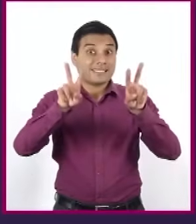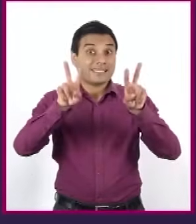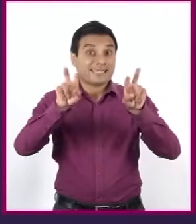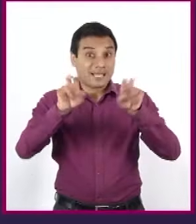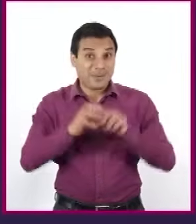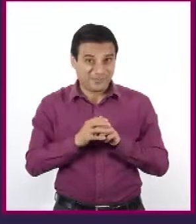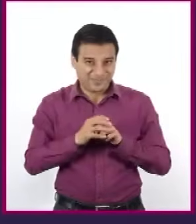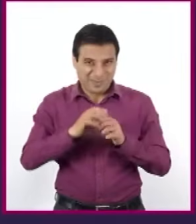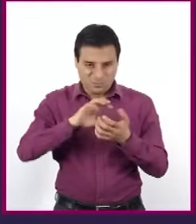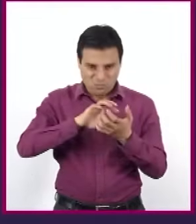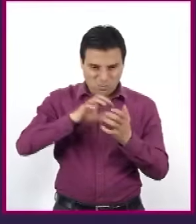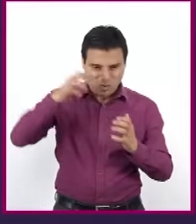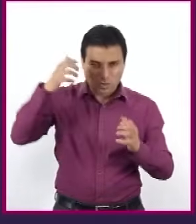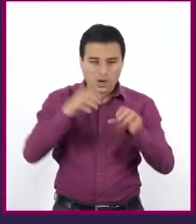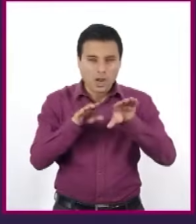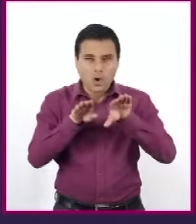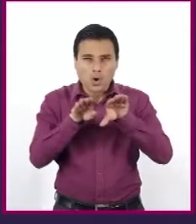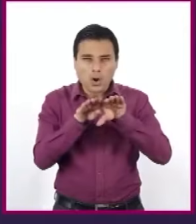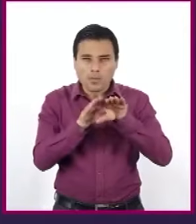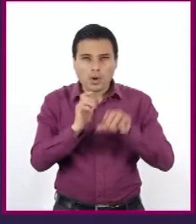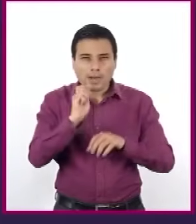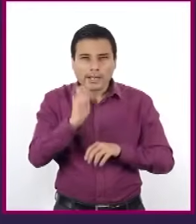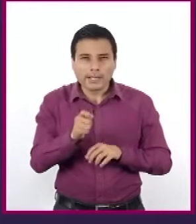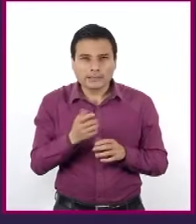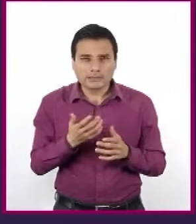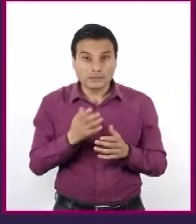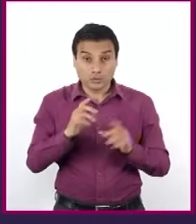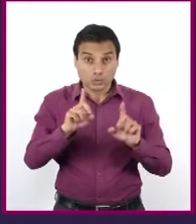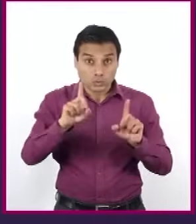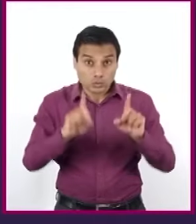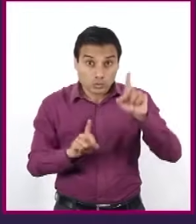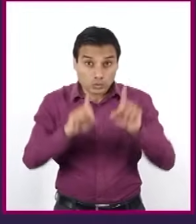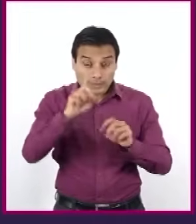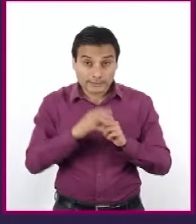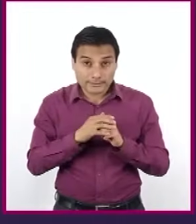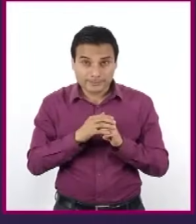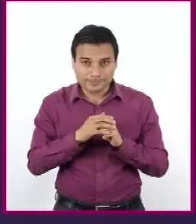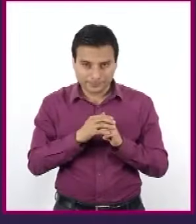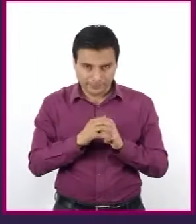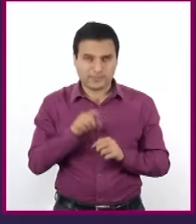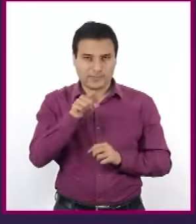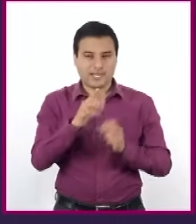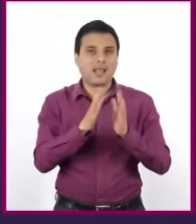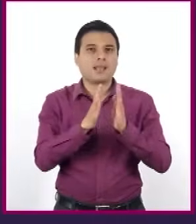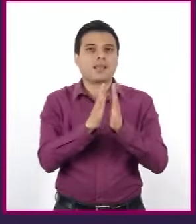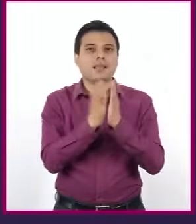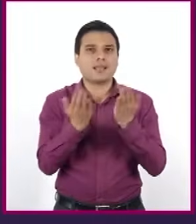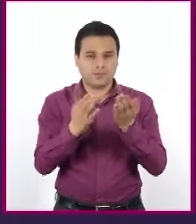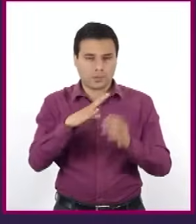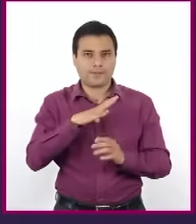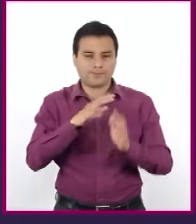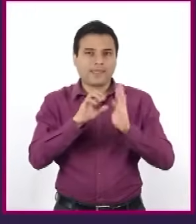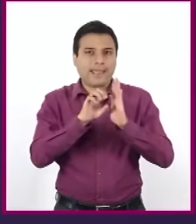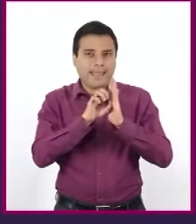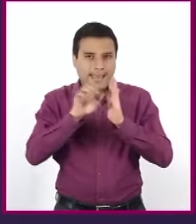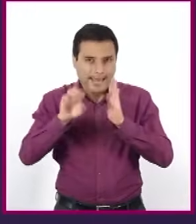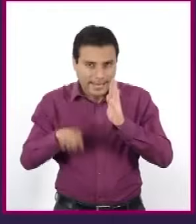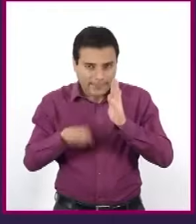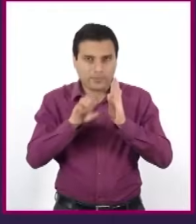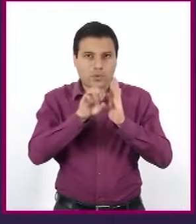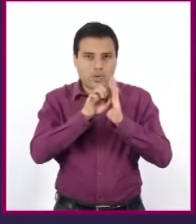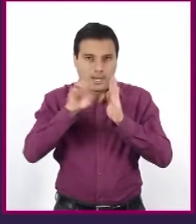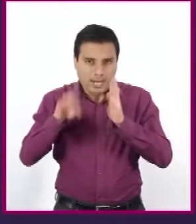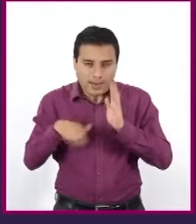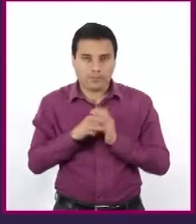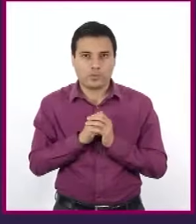de moléculas los pueden resolver al revisar los ejemplos que aparecen en su libro de texto, al reflexionar en torno a